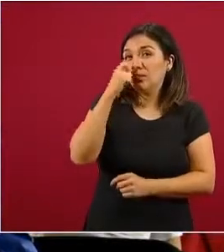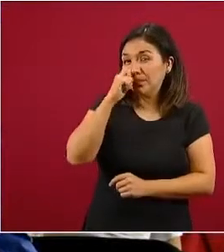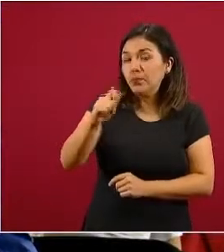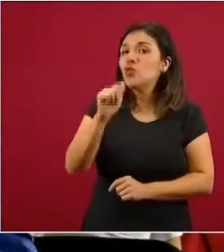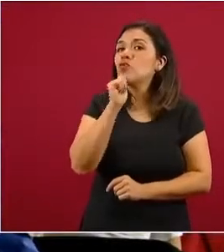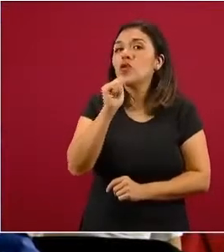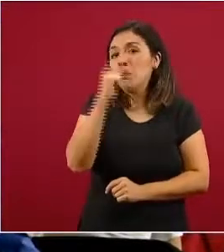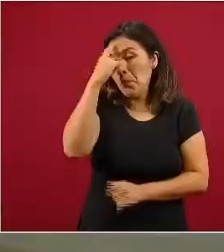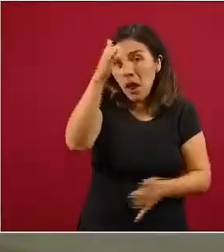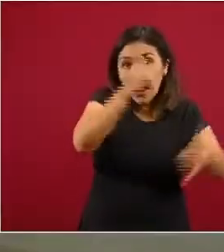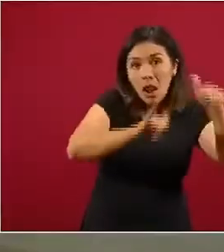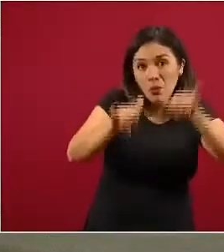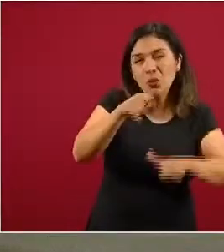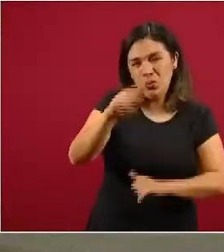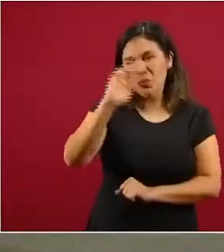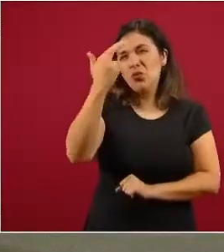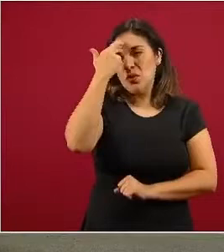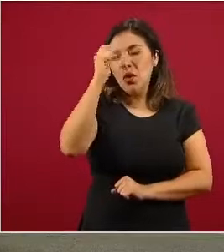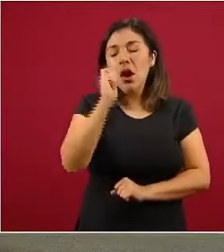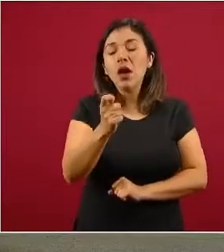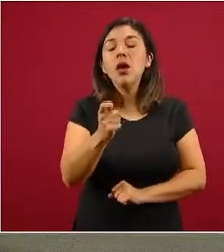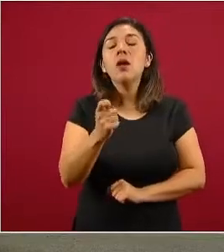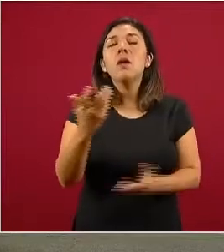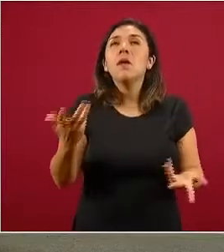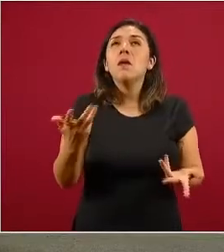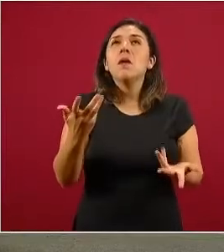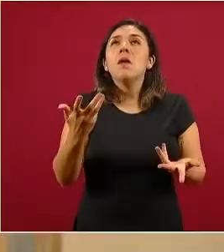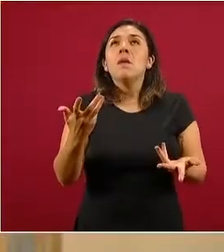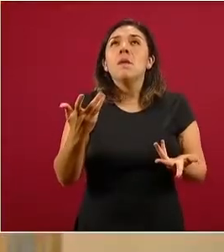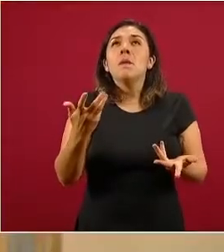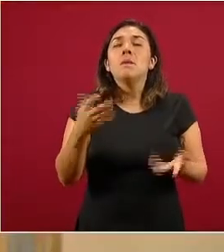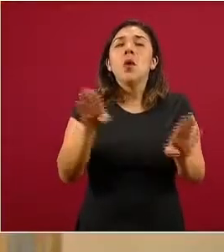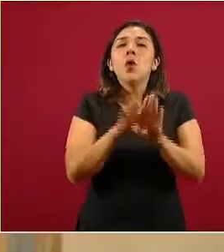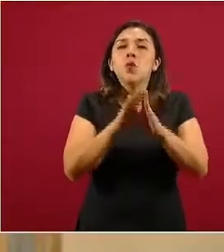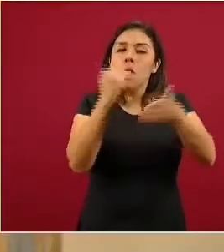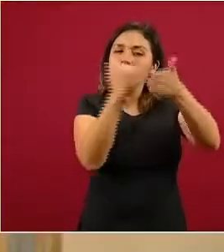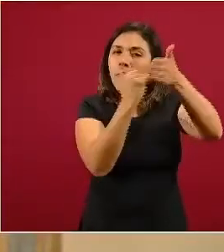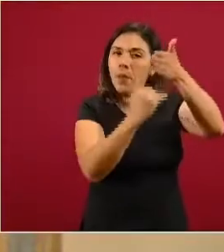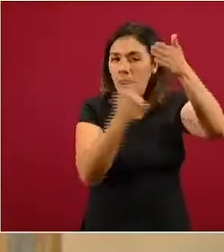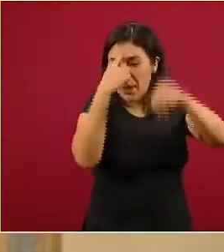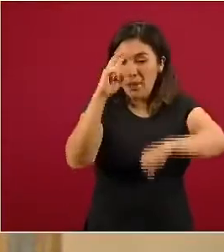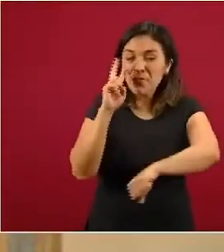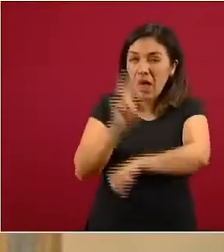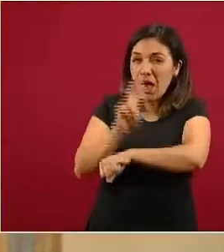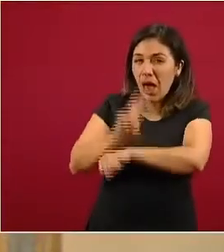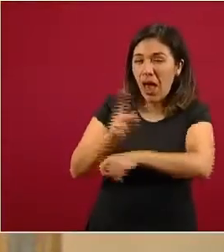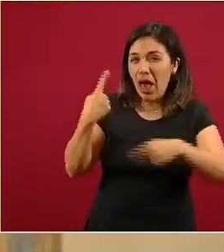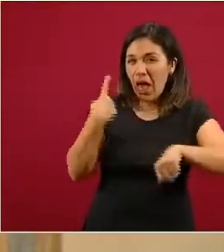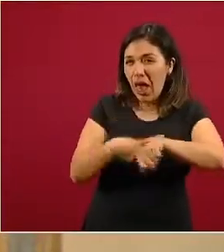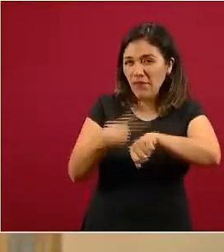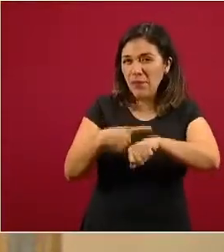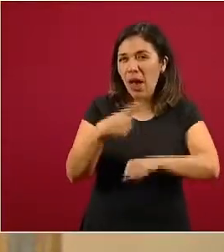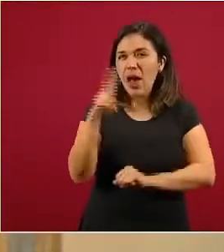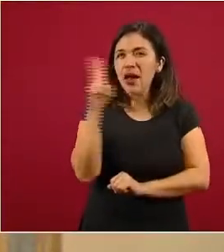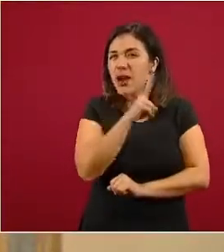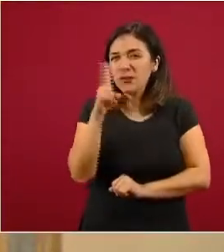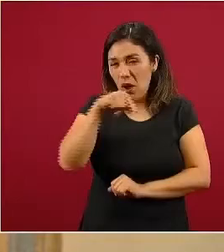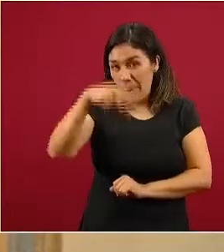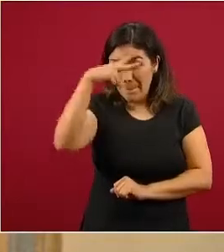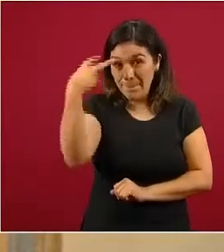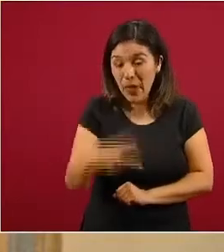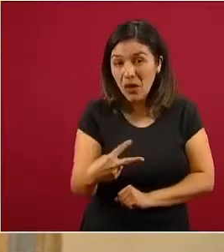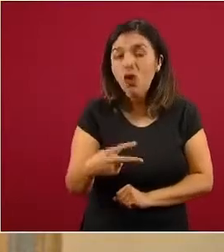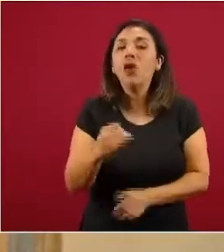629.409 personas a las que se les ha diagnosticado con una muestra, con un resultado positivo al virus SARS-CoV-2.